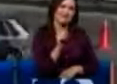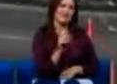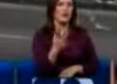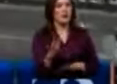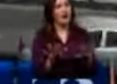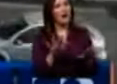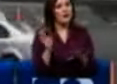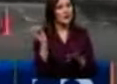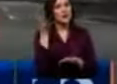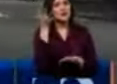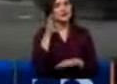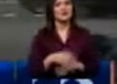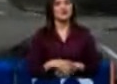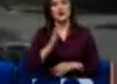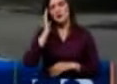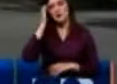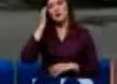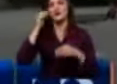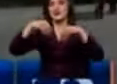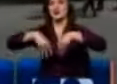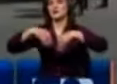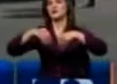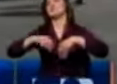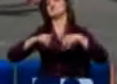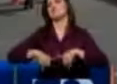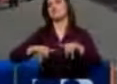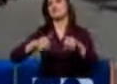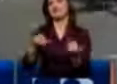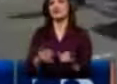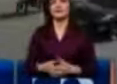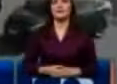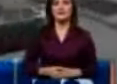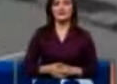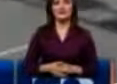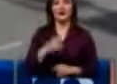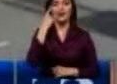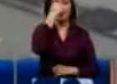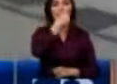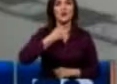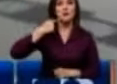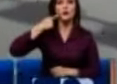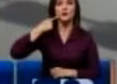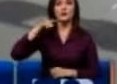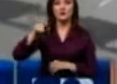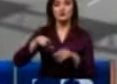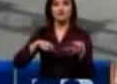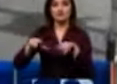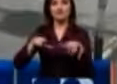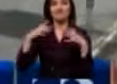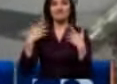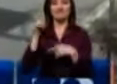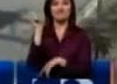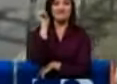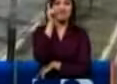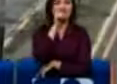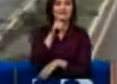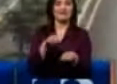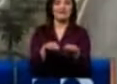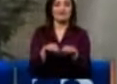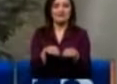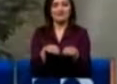más luminosidad. Bueno, no se preocupe porque igual hay pronóstico de lluvias para hoy. Estamos en Carapungo, un sector también bastante conflictivo con el